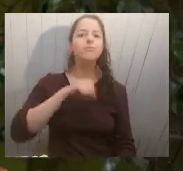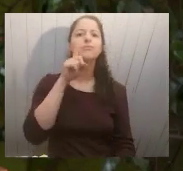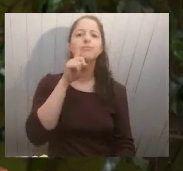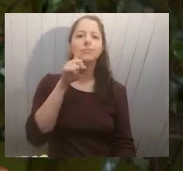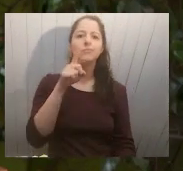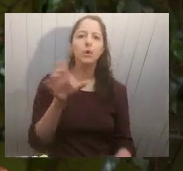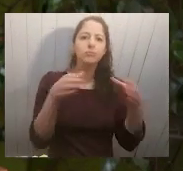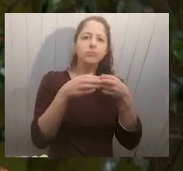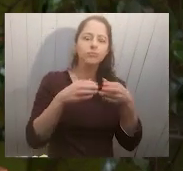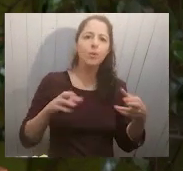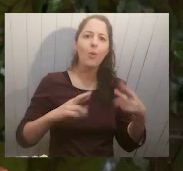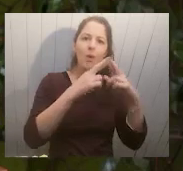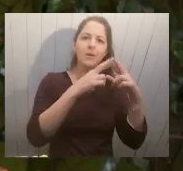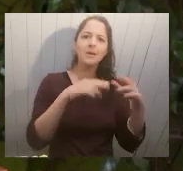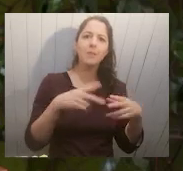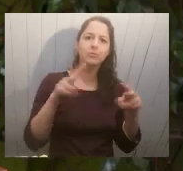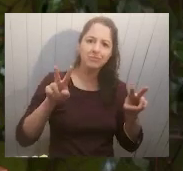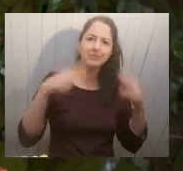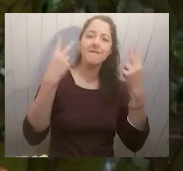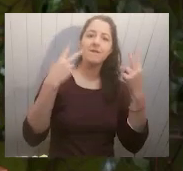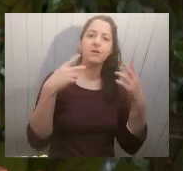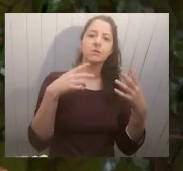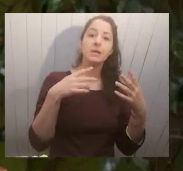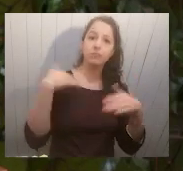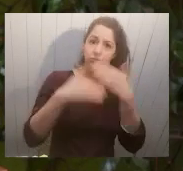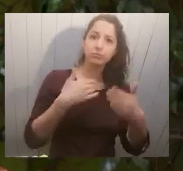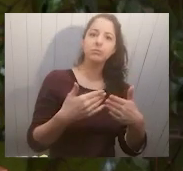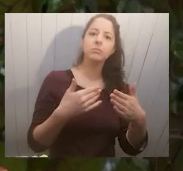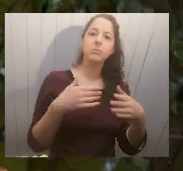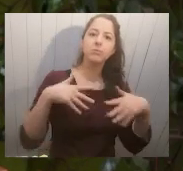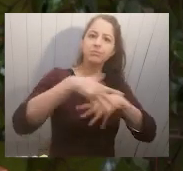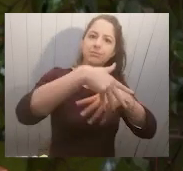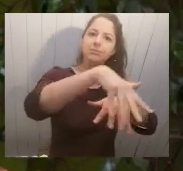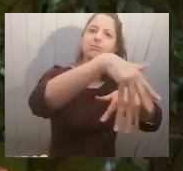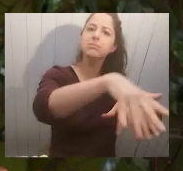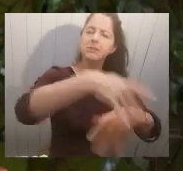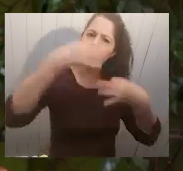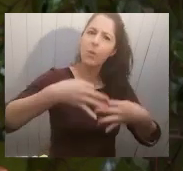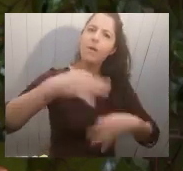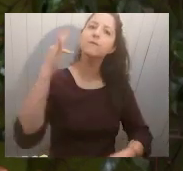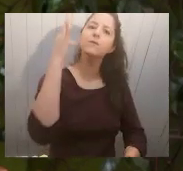supervivencia y quienes seguimos movilizadas con la certeza de un presente y un futuro feminista.